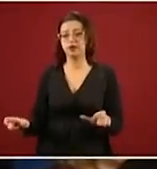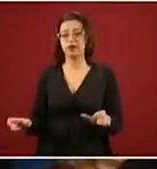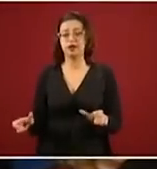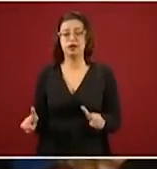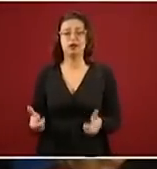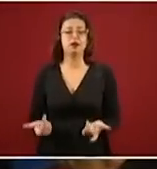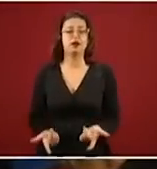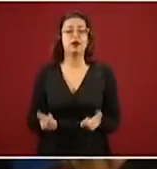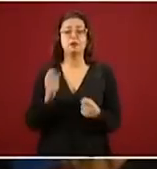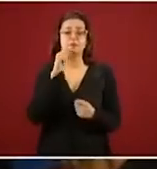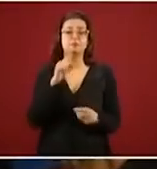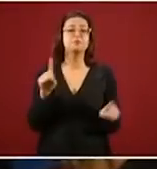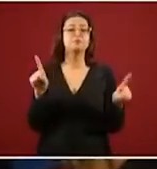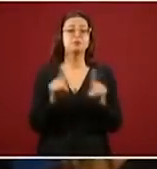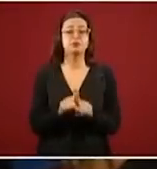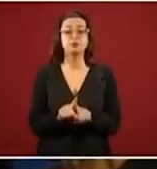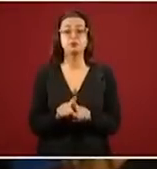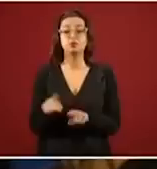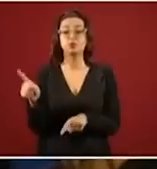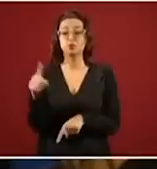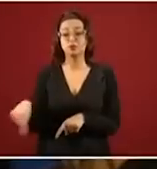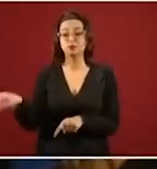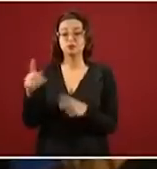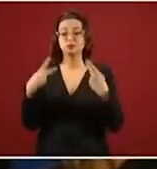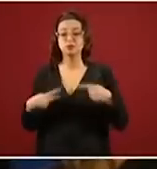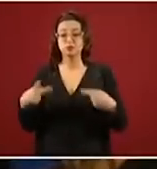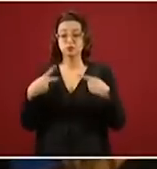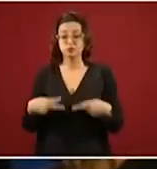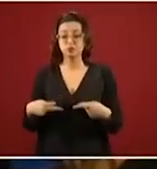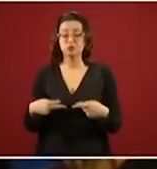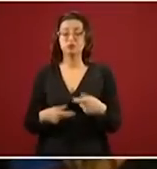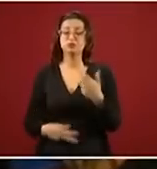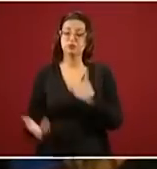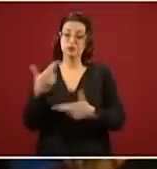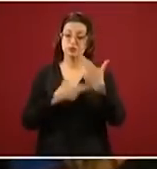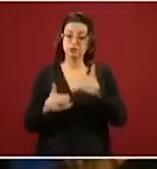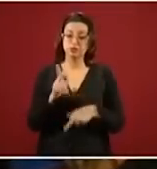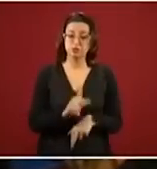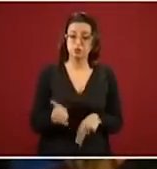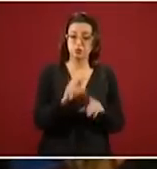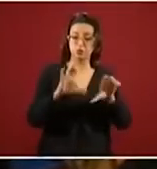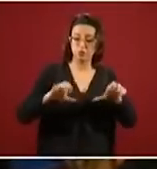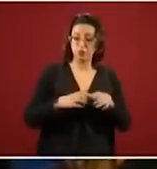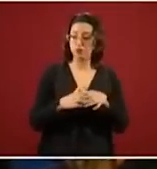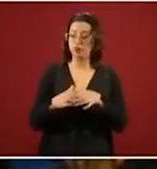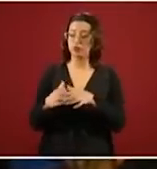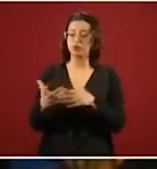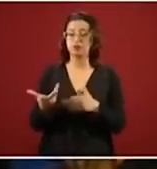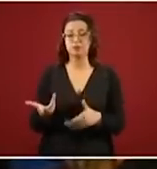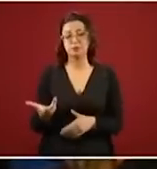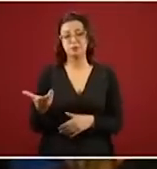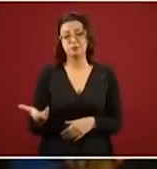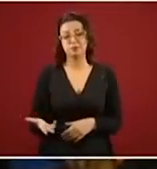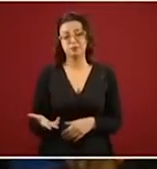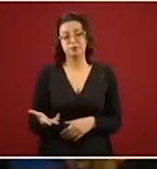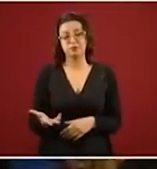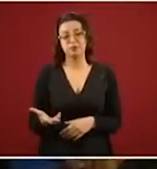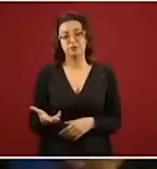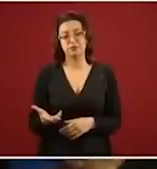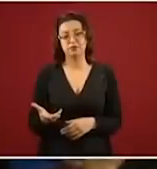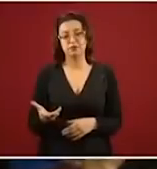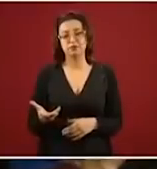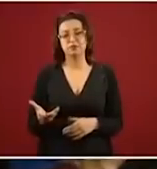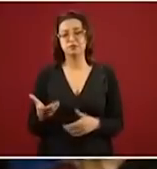garantizar el regreso de estas personas a sus pueblos y comunidades esas familias me podría decir nos presentó la parte humanitaria